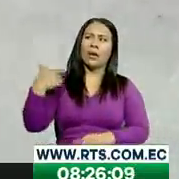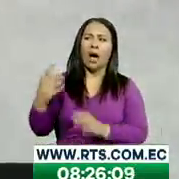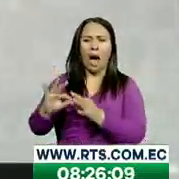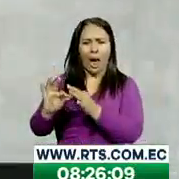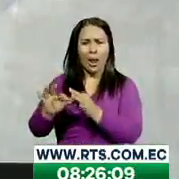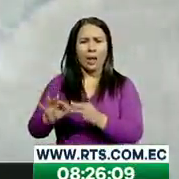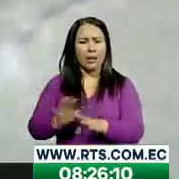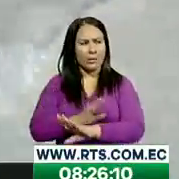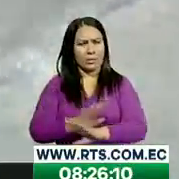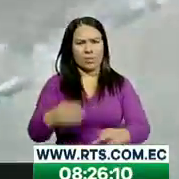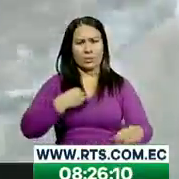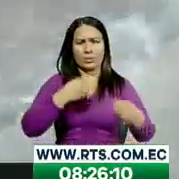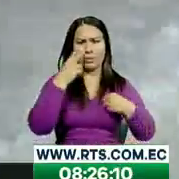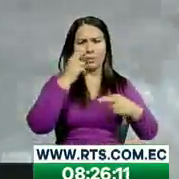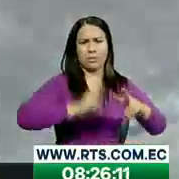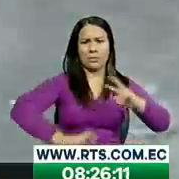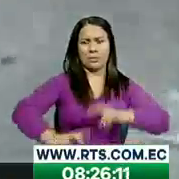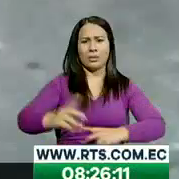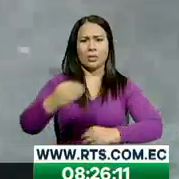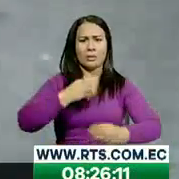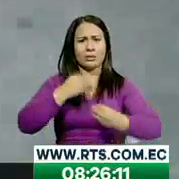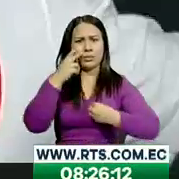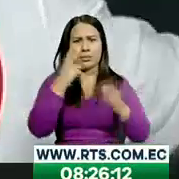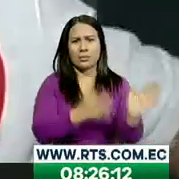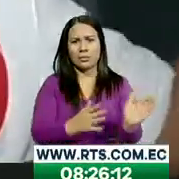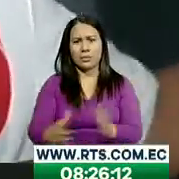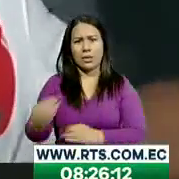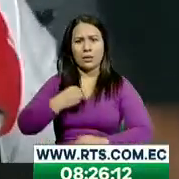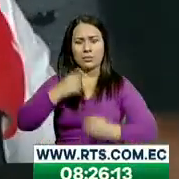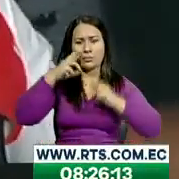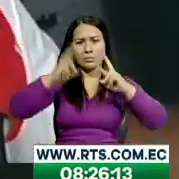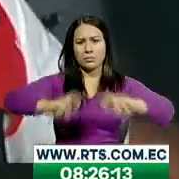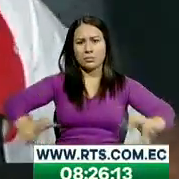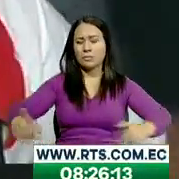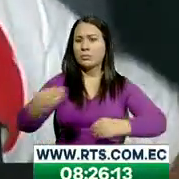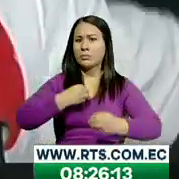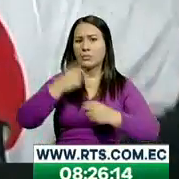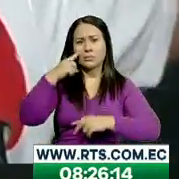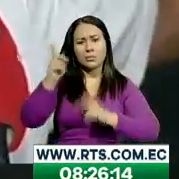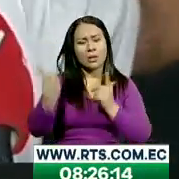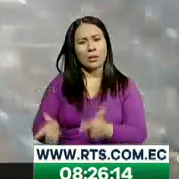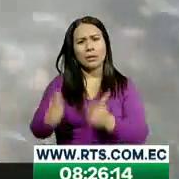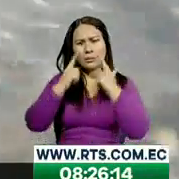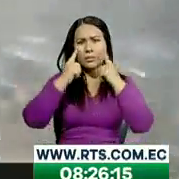pero no sé qué pasa, que se ha venido deteriorando esta tubería así por